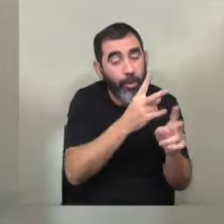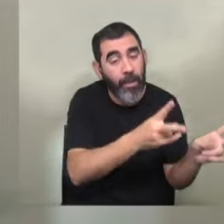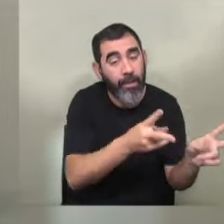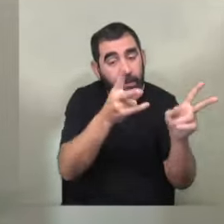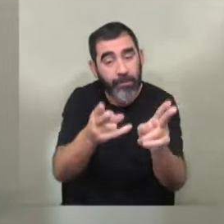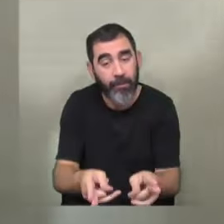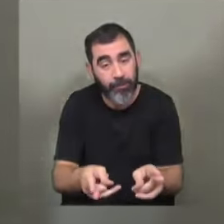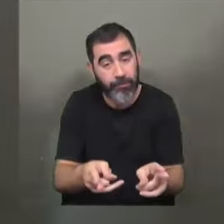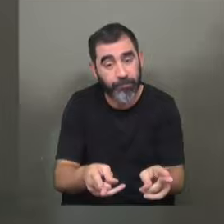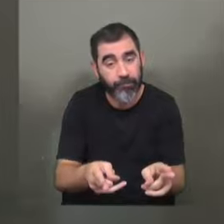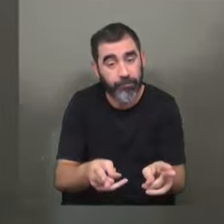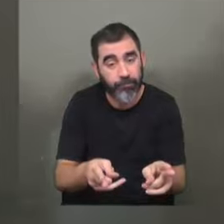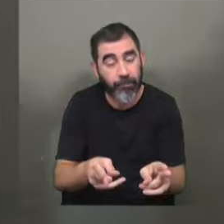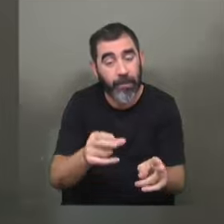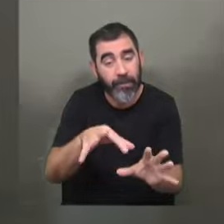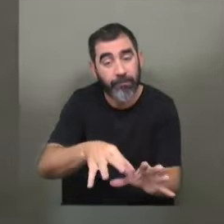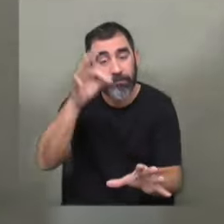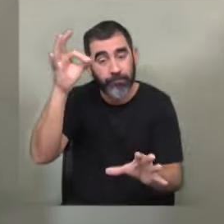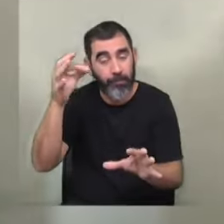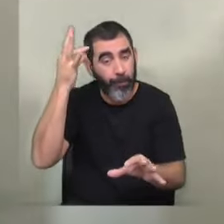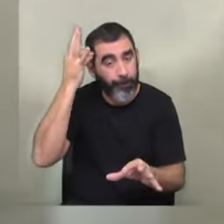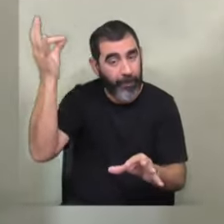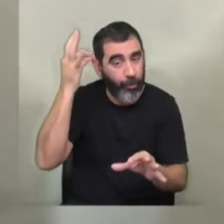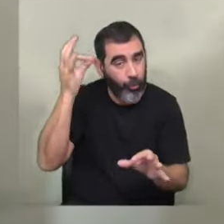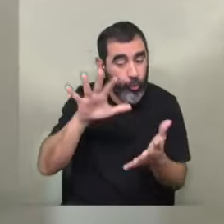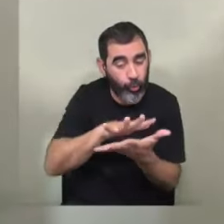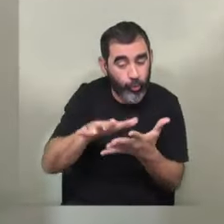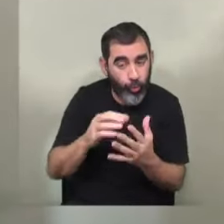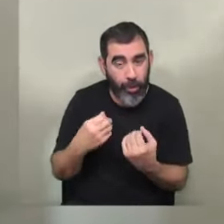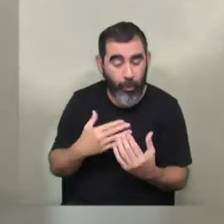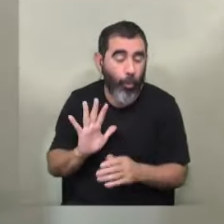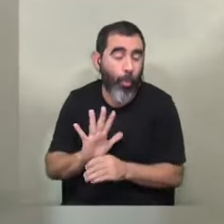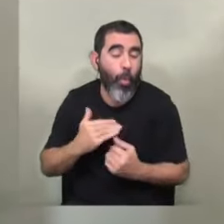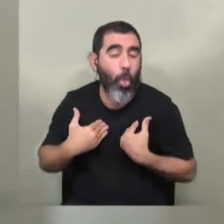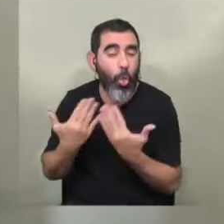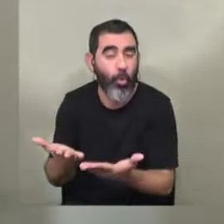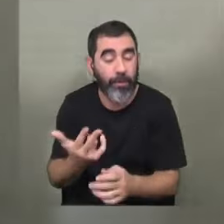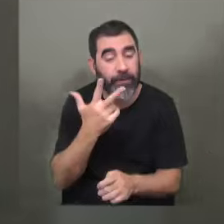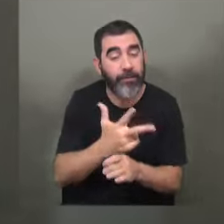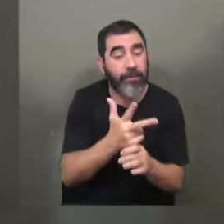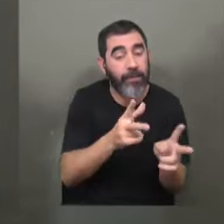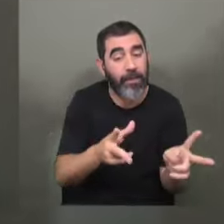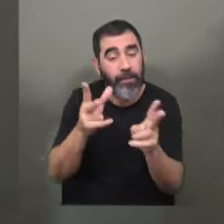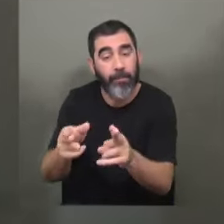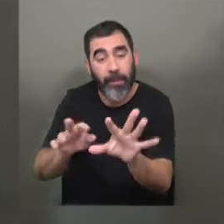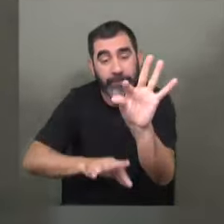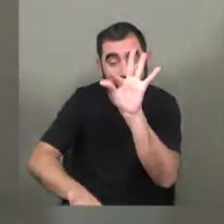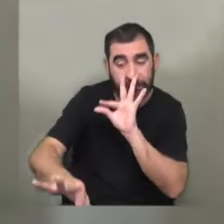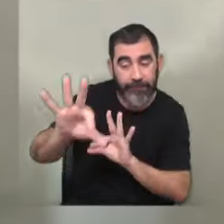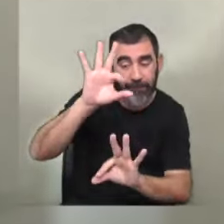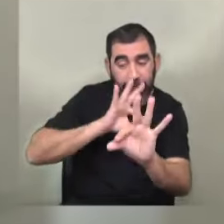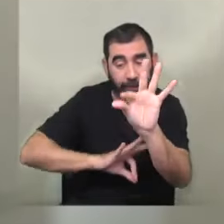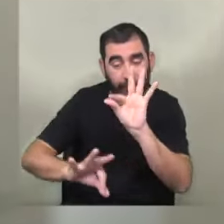es ya parte de la cirugía, que es la extracción de esos folículos de la zona dadora. Una tercera etapa que es la selección y